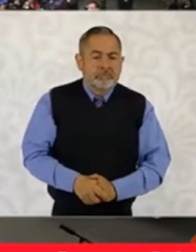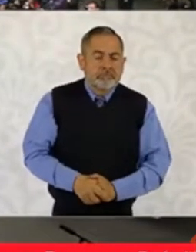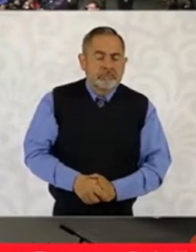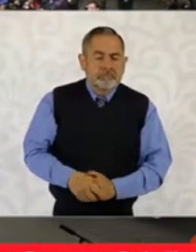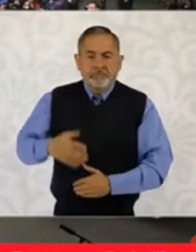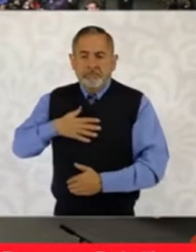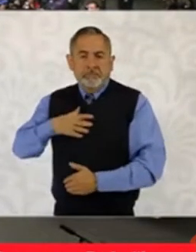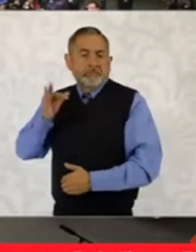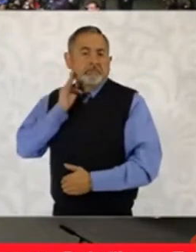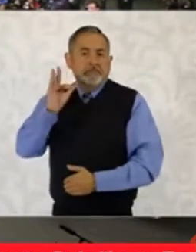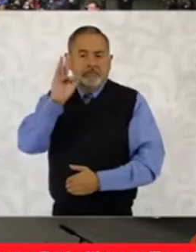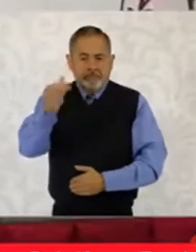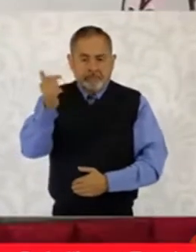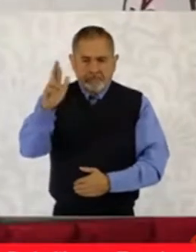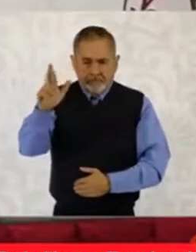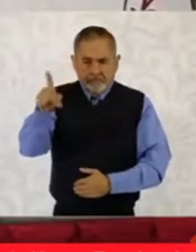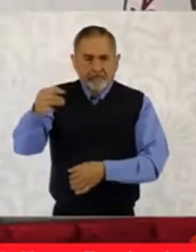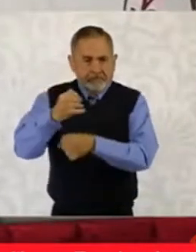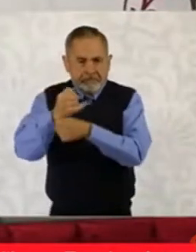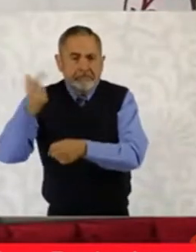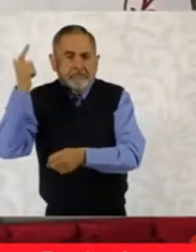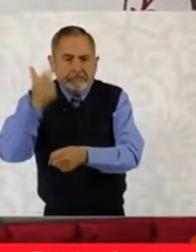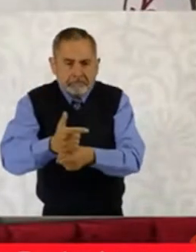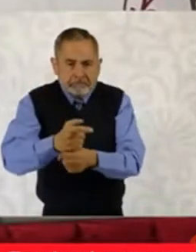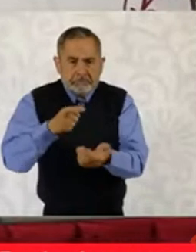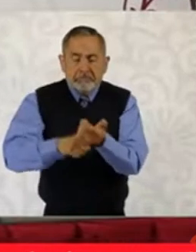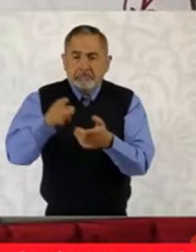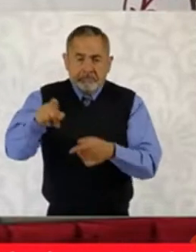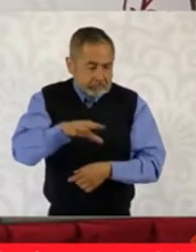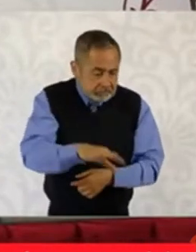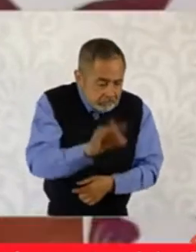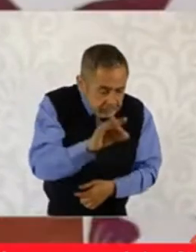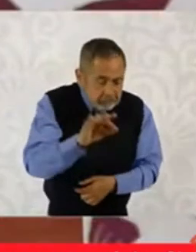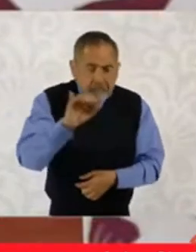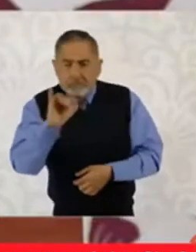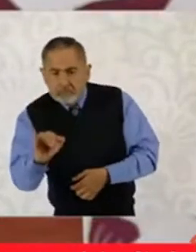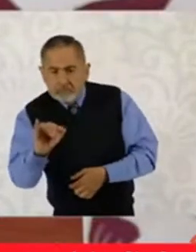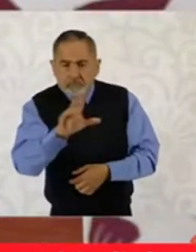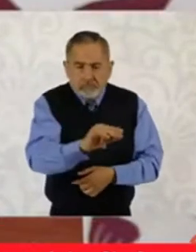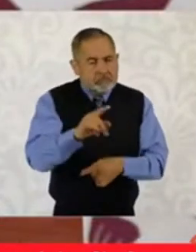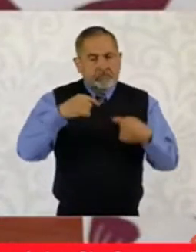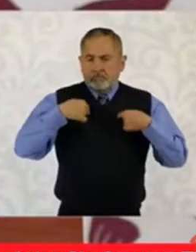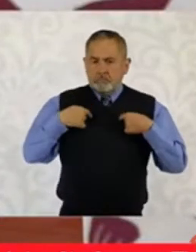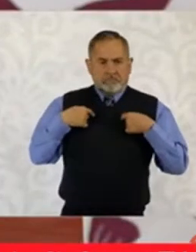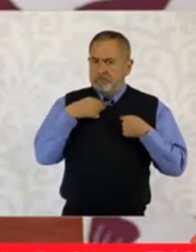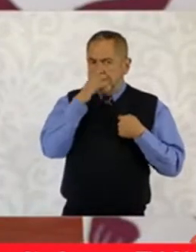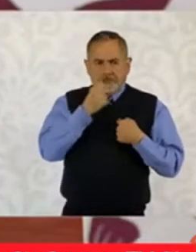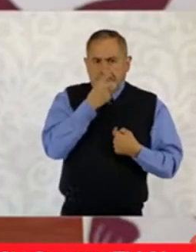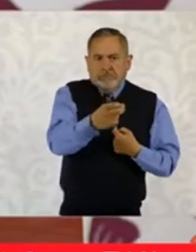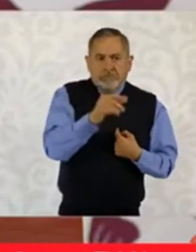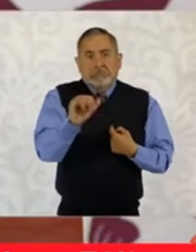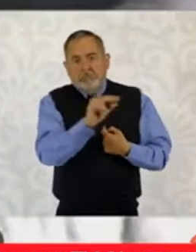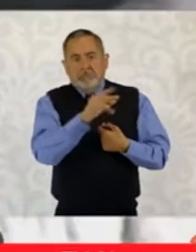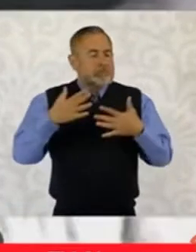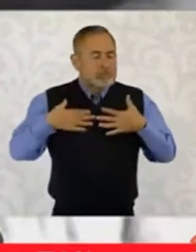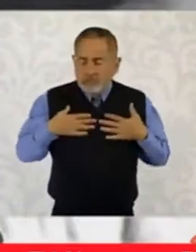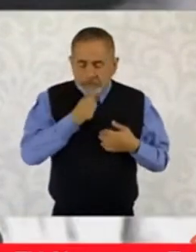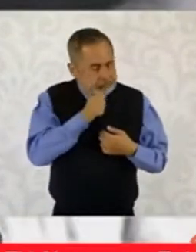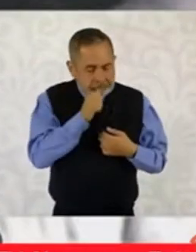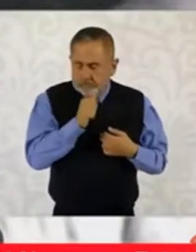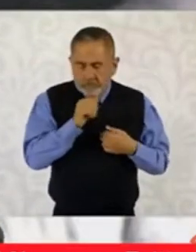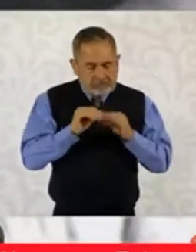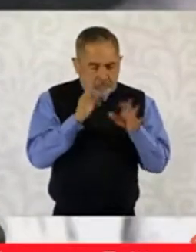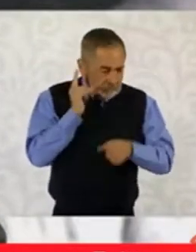La Fiscalía General de la República va a determinar exactamente si hay restos. Nosotros no lo